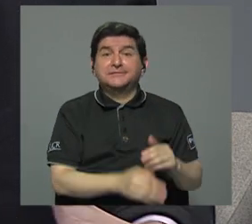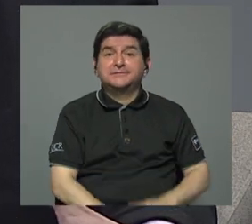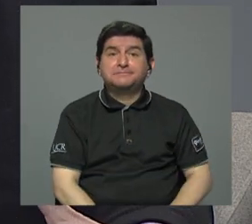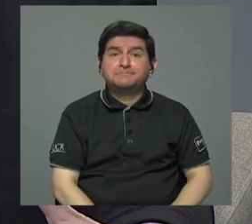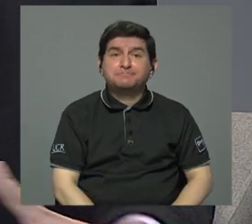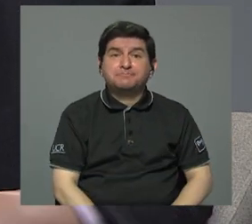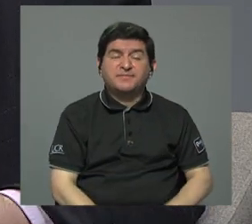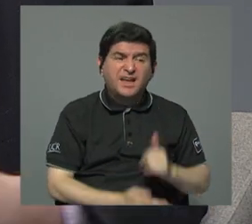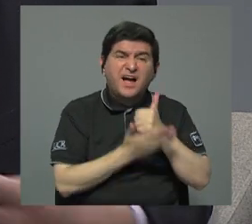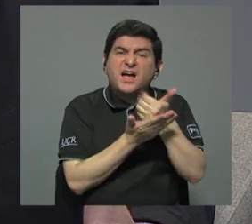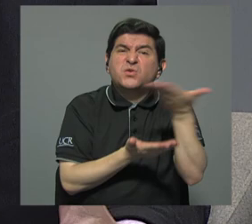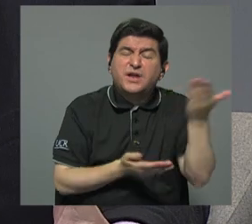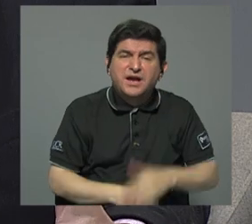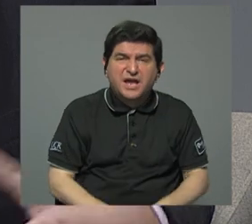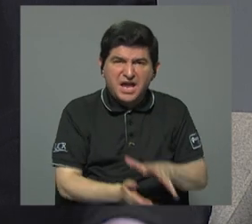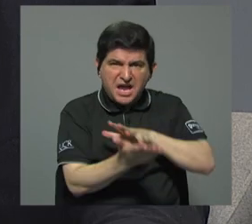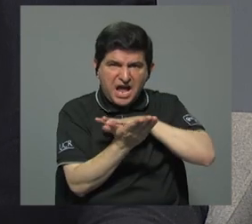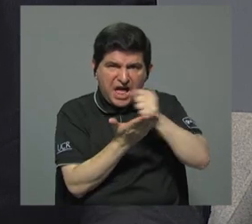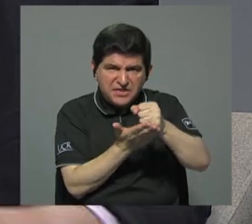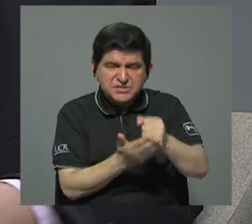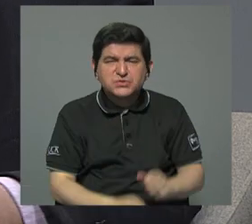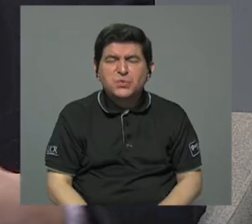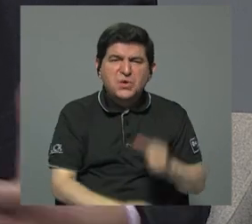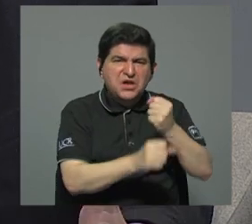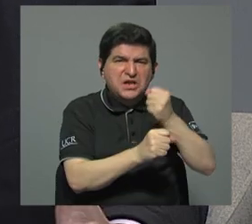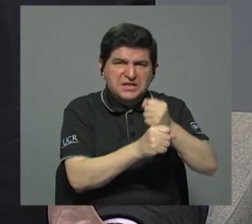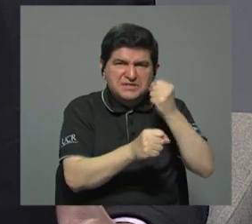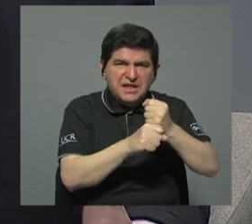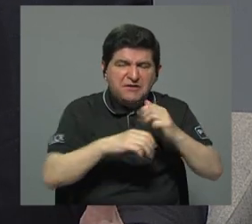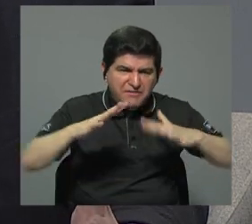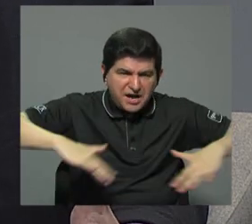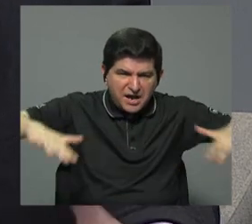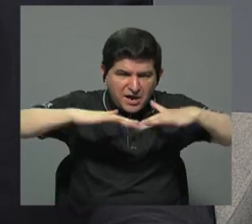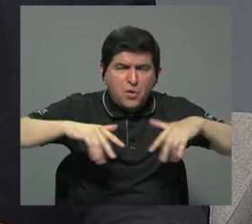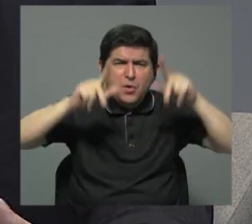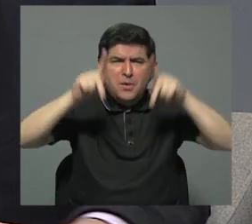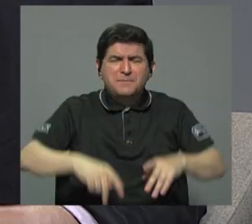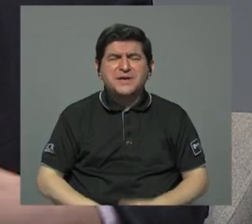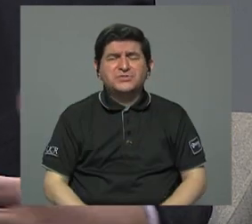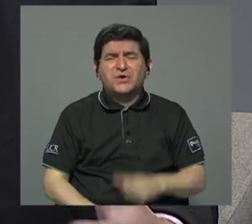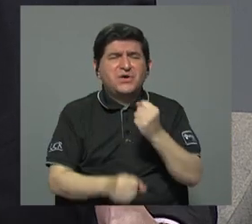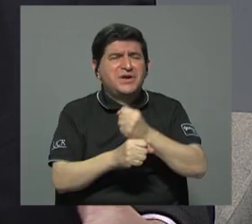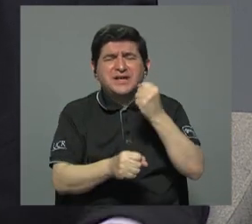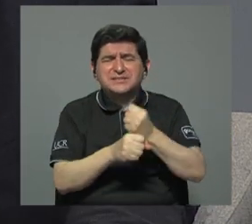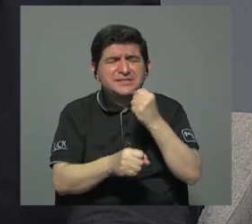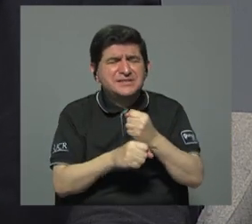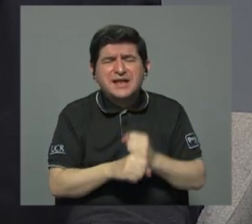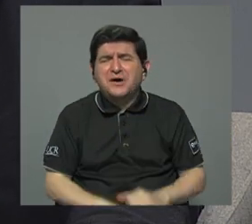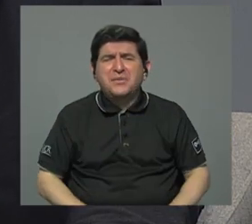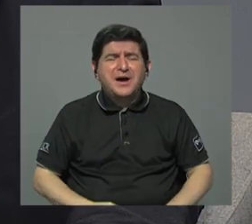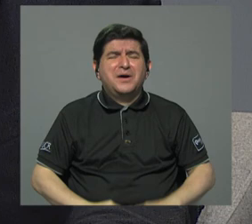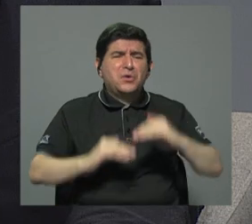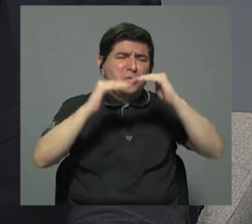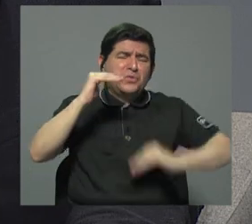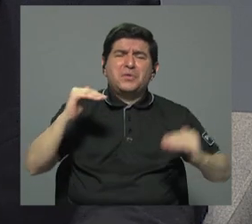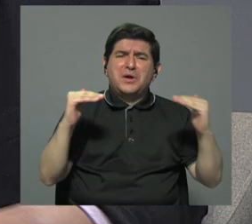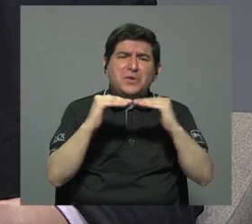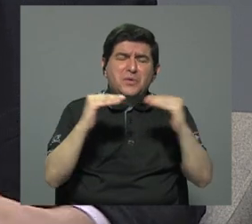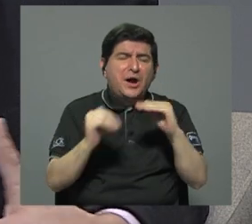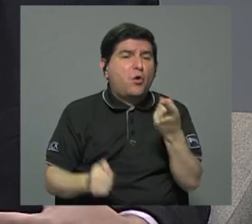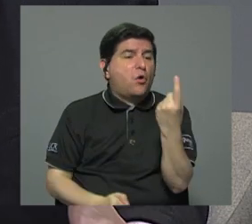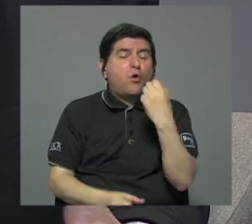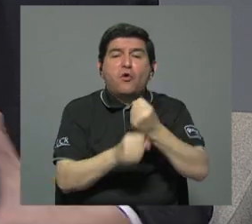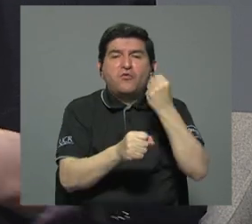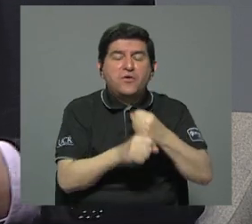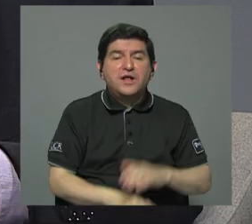que han contribuido a destruir puestos de trabajo, a condenar a la gente a la precariedad laboral, al desempleo, y a